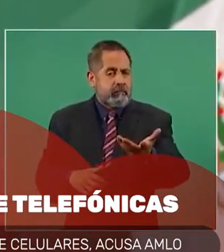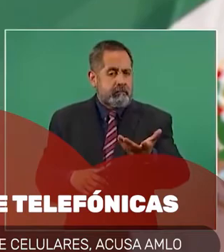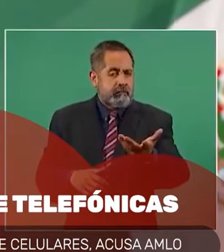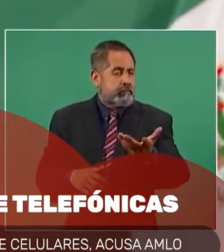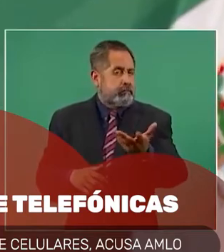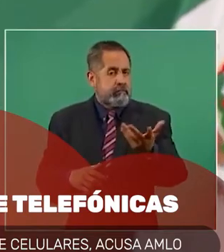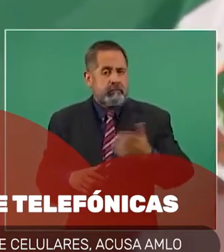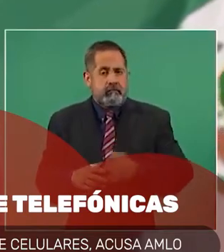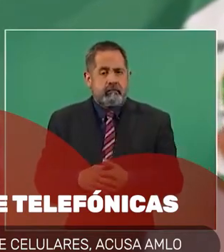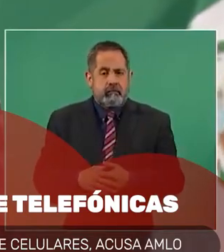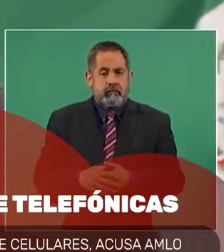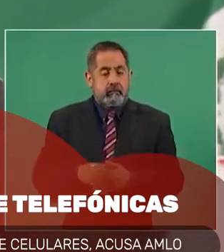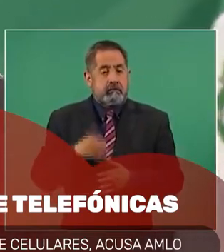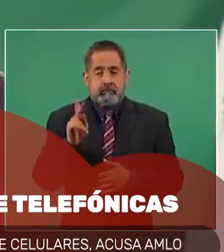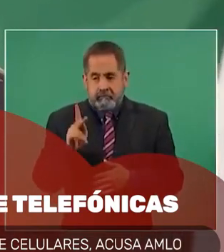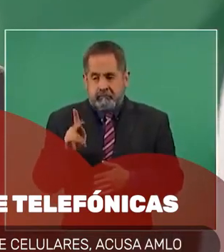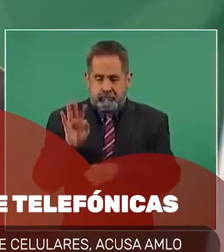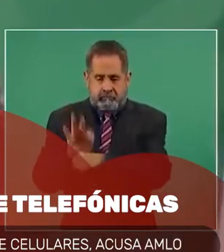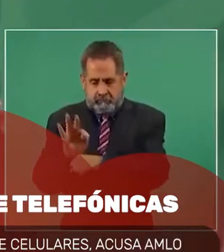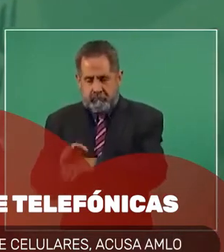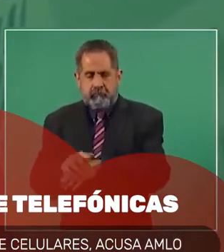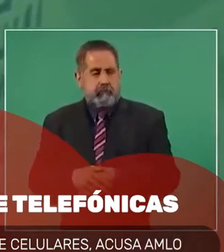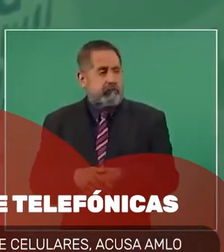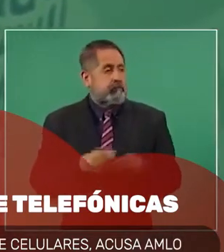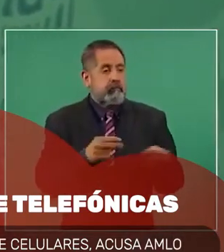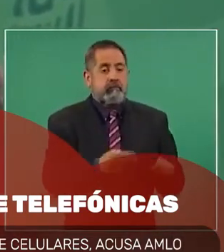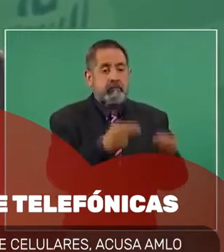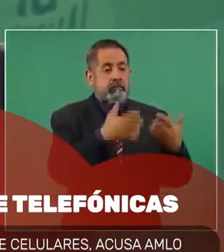grupos de intereses creados detrás de la decisión del Instituto